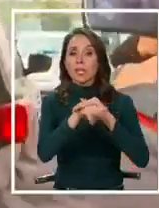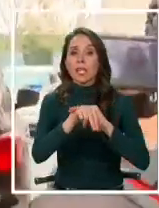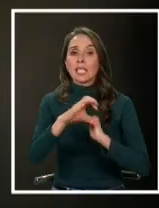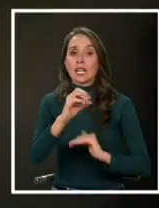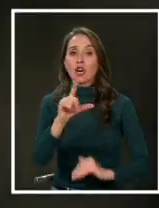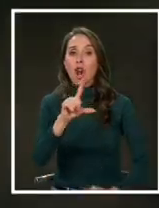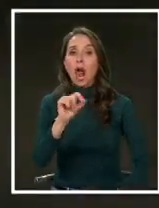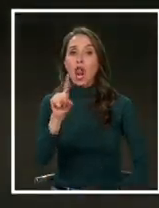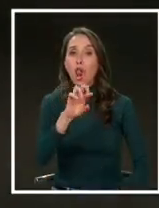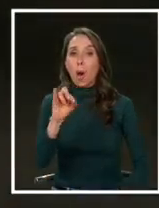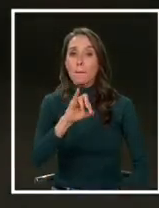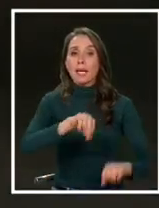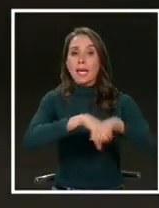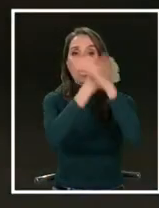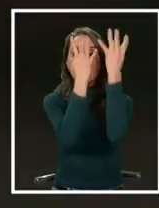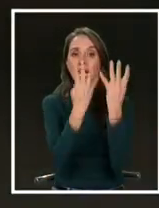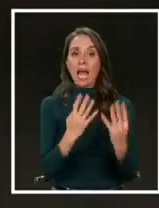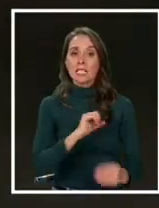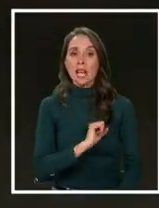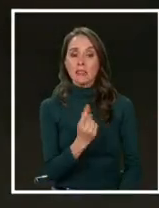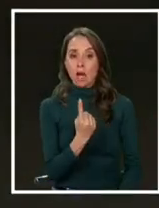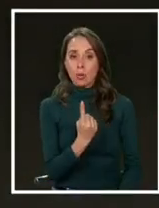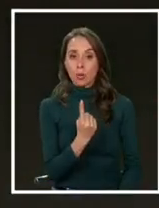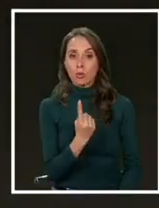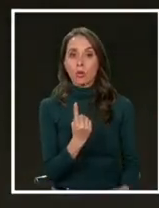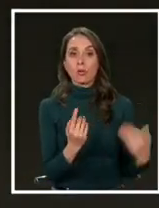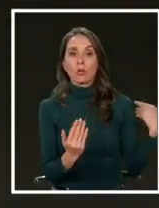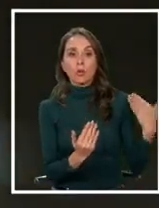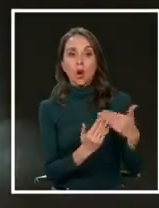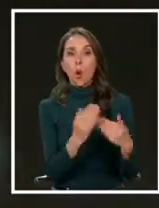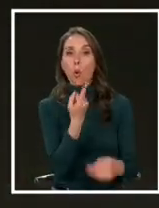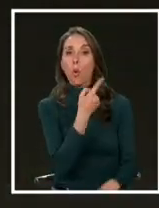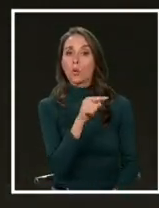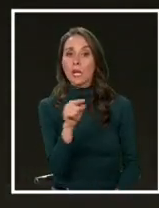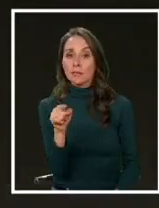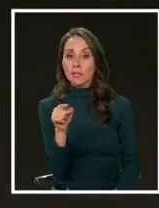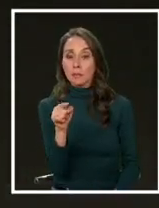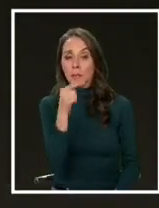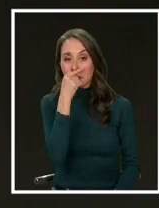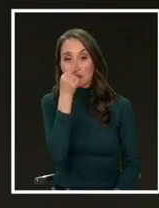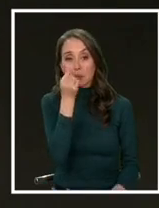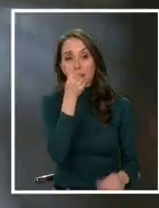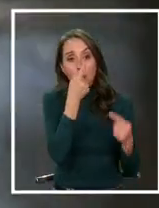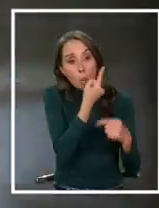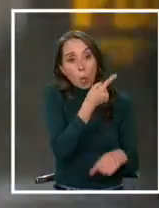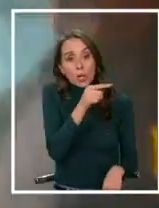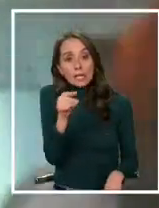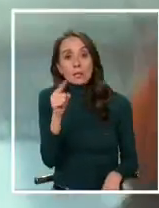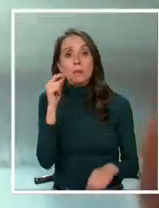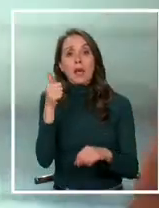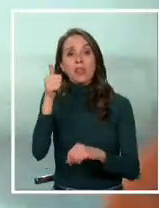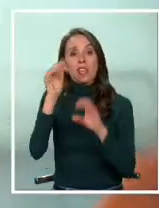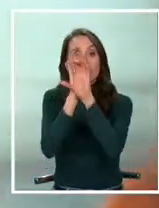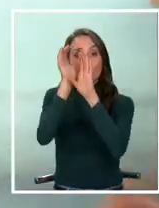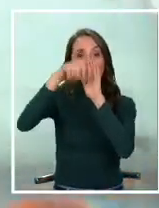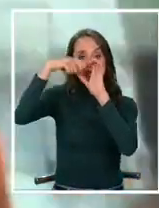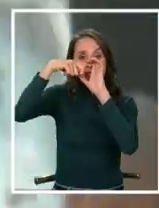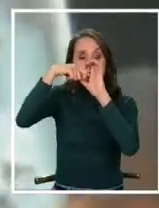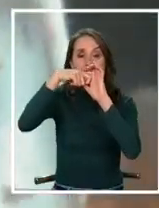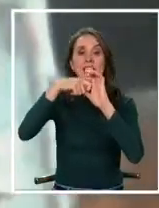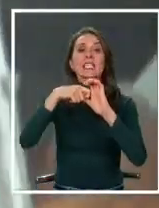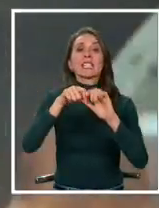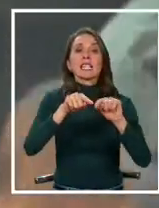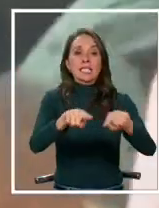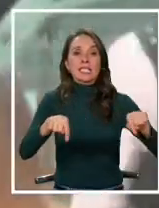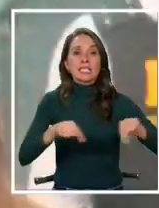López a la cárcel de Santiago 1 ha pasado una semana y durante todo este tiempo el cineasta permaneció en el sector